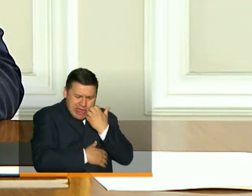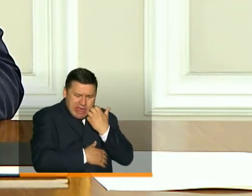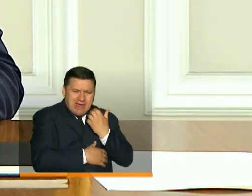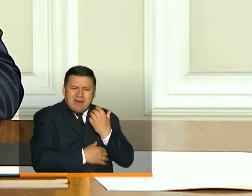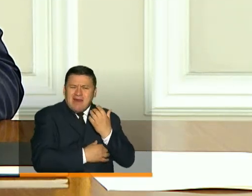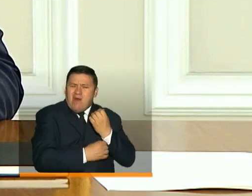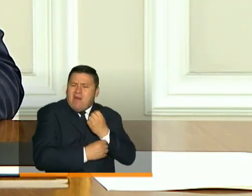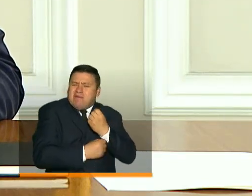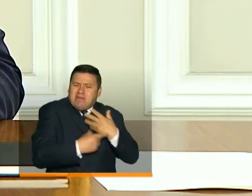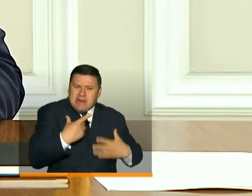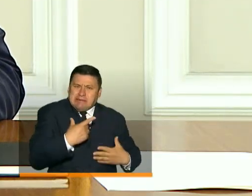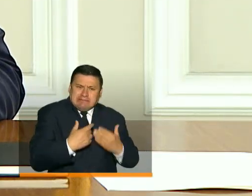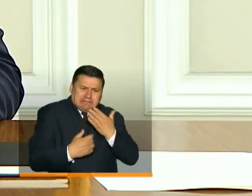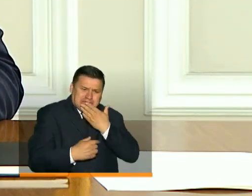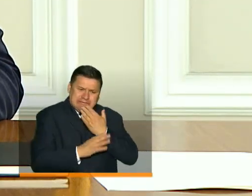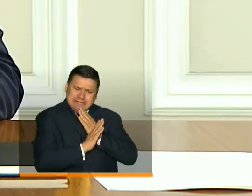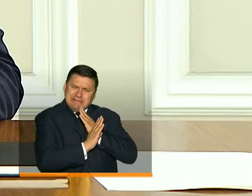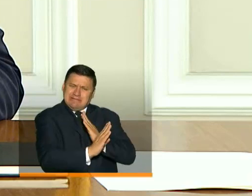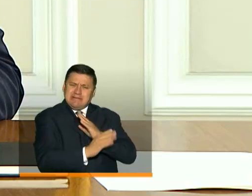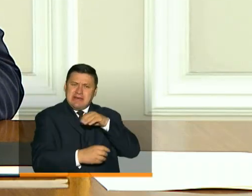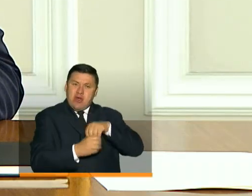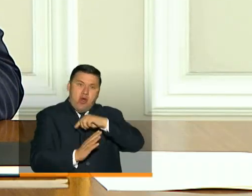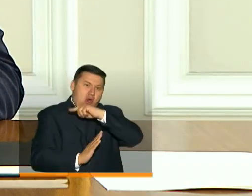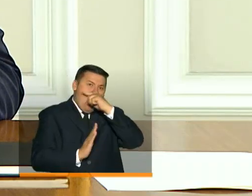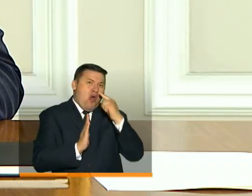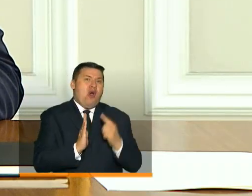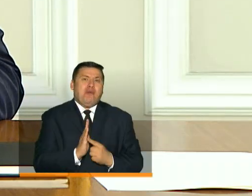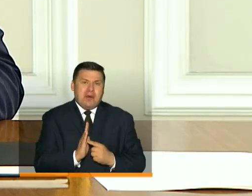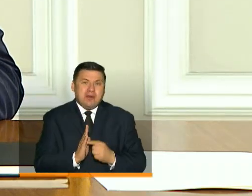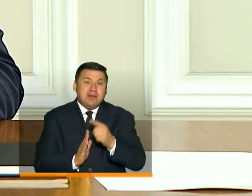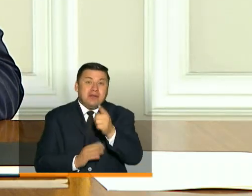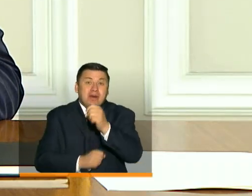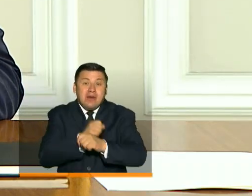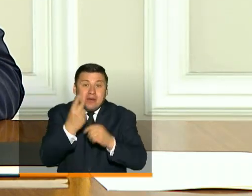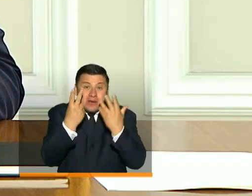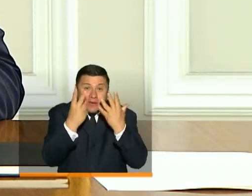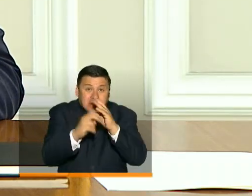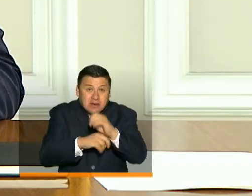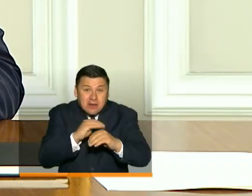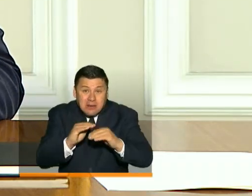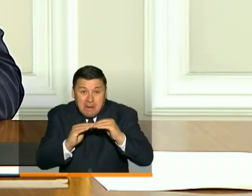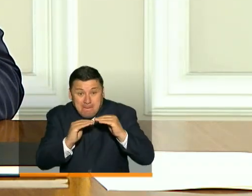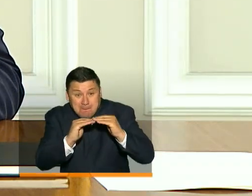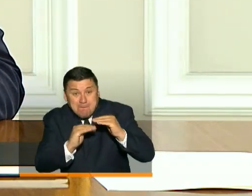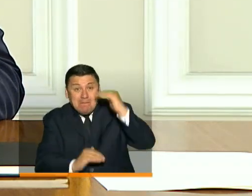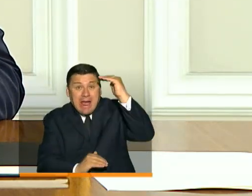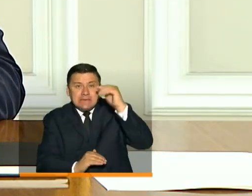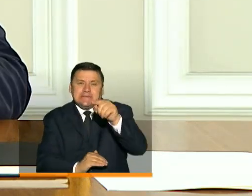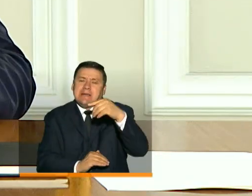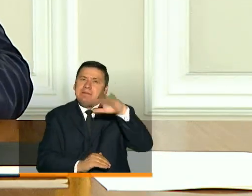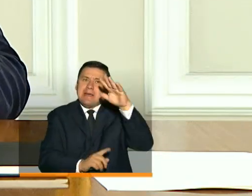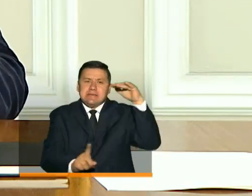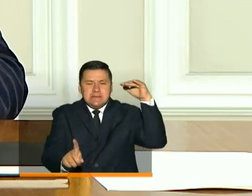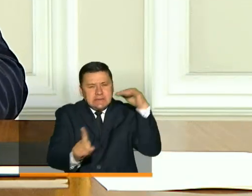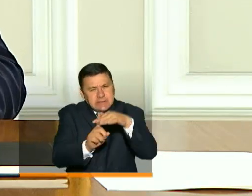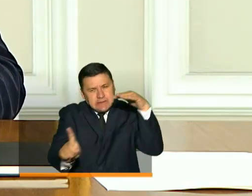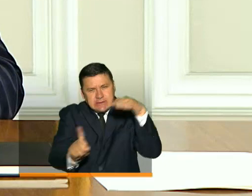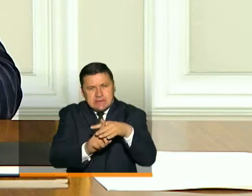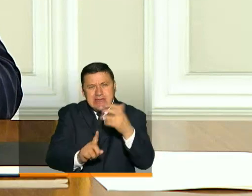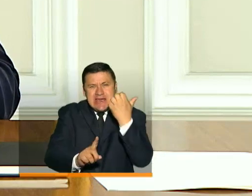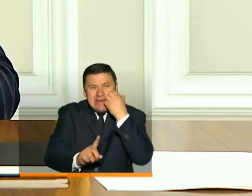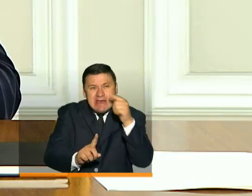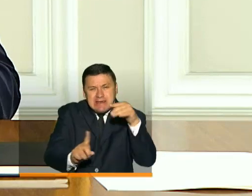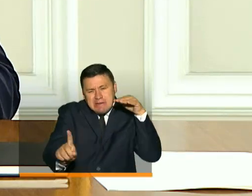mayor edad, protección total en estos momentos, y las personas mayores de 70 años siguen siendo el sector más afectado por esta